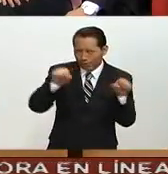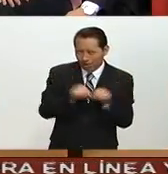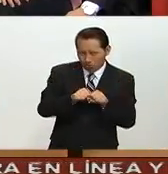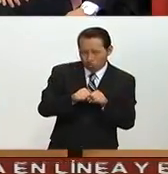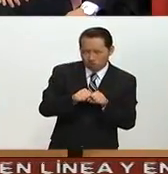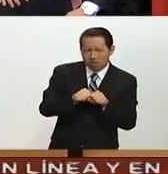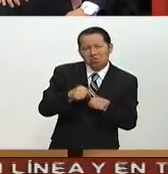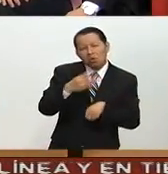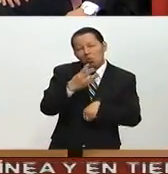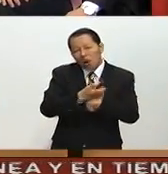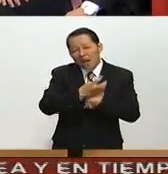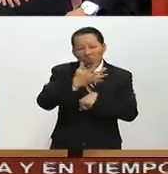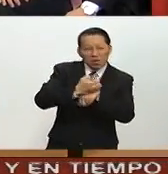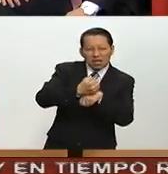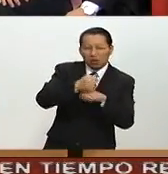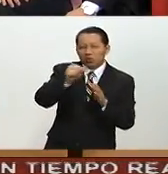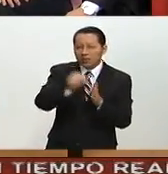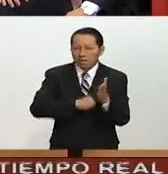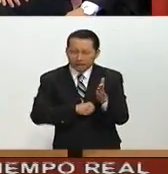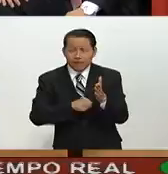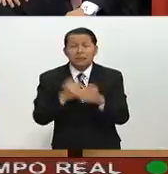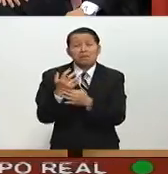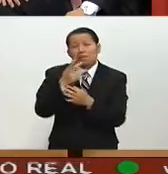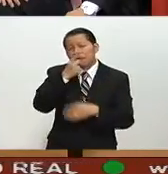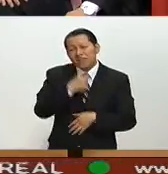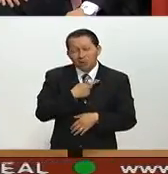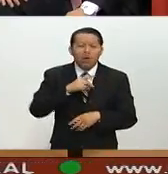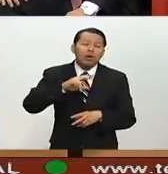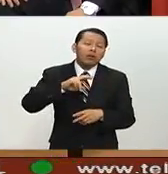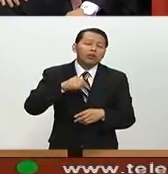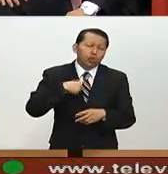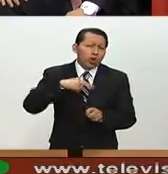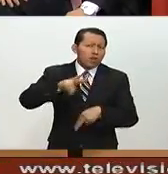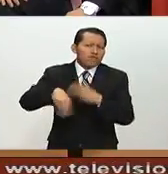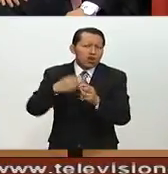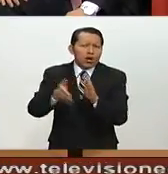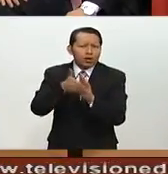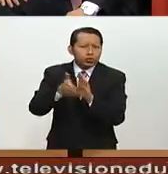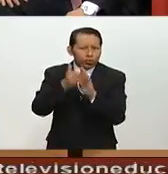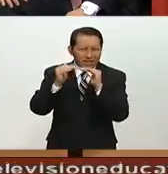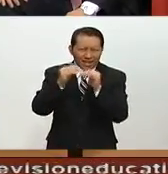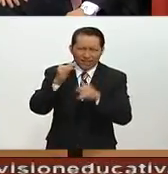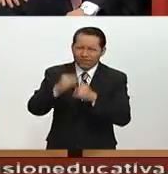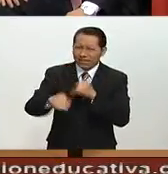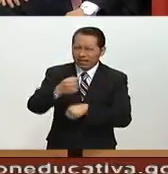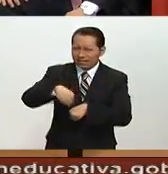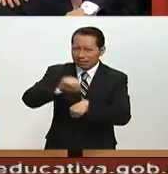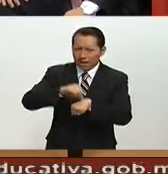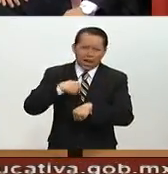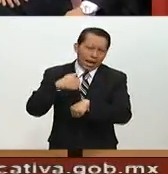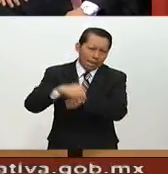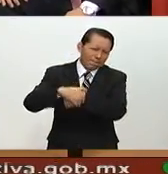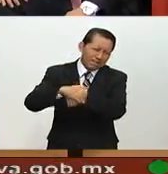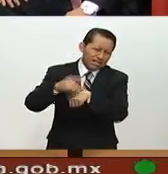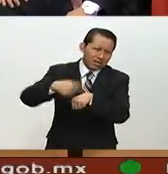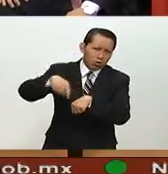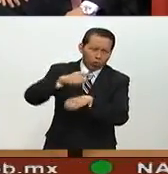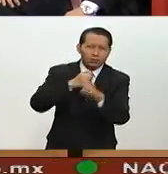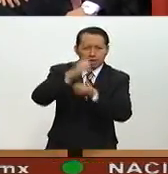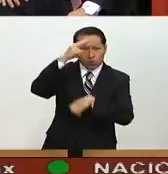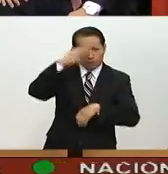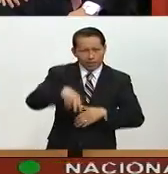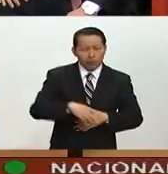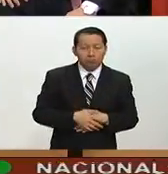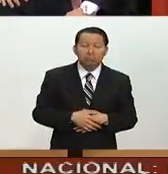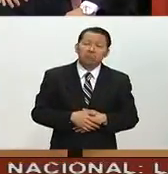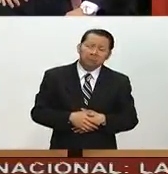cuarto, quinto semestre, y me dijo, oye, fíjate que me voy a ir a construir casas este fin de semana con unos amigos que tengo y vamos a ir aquí al Estado de México.